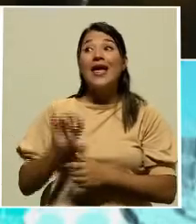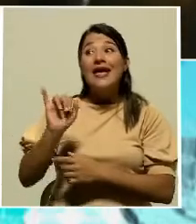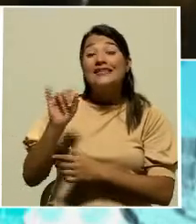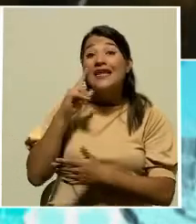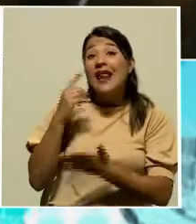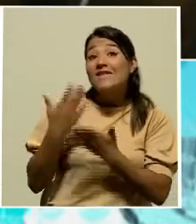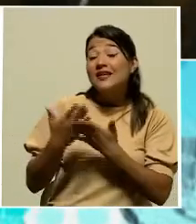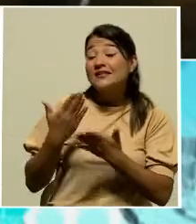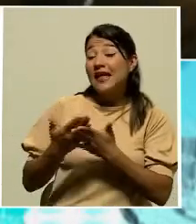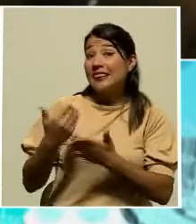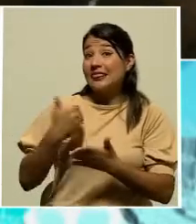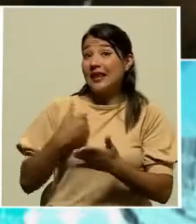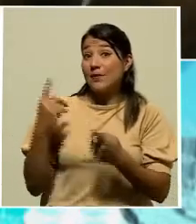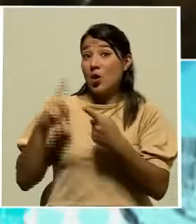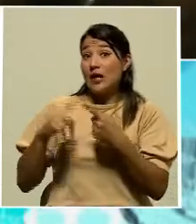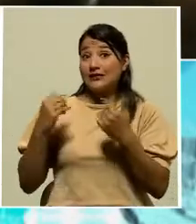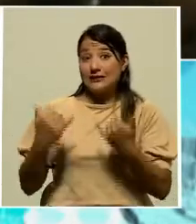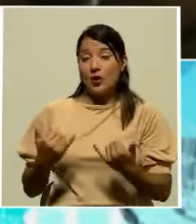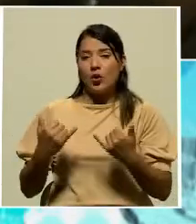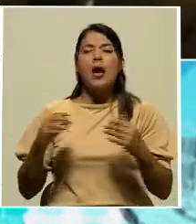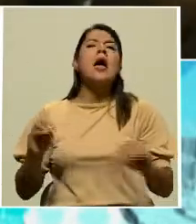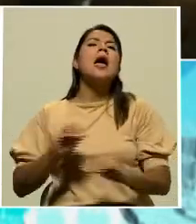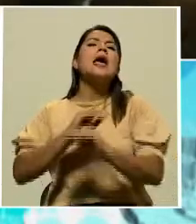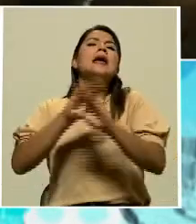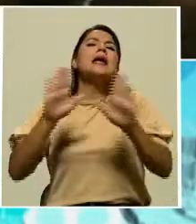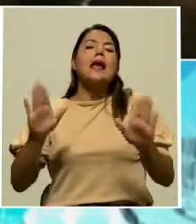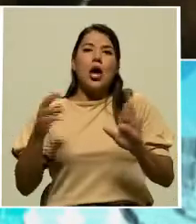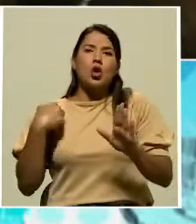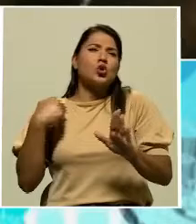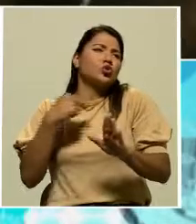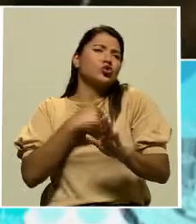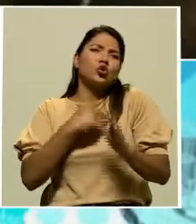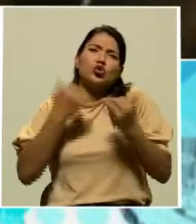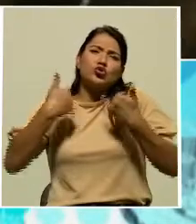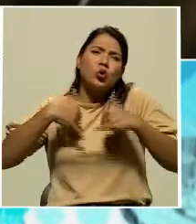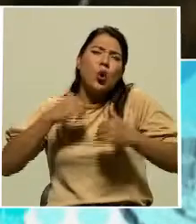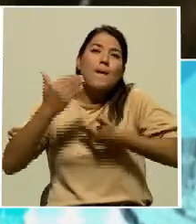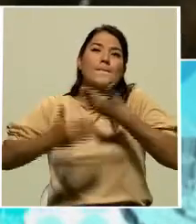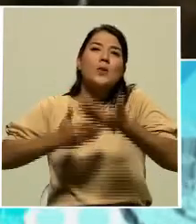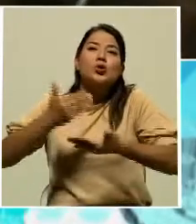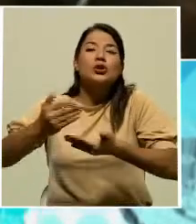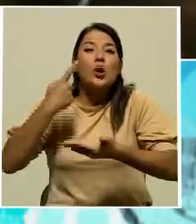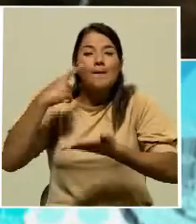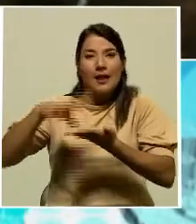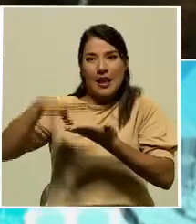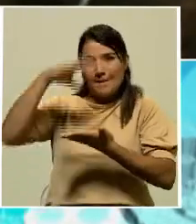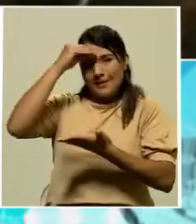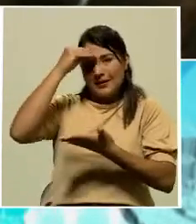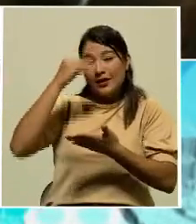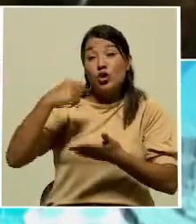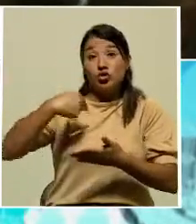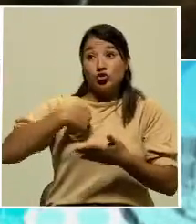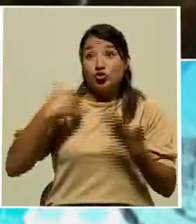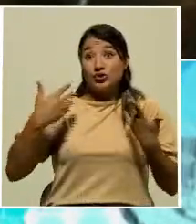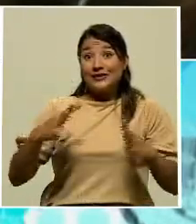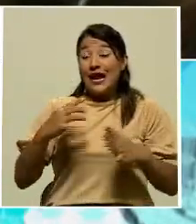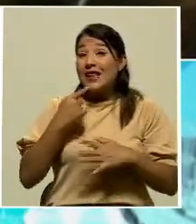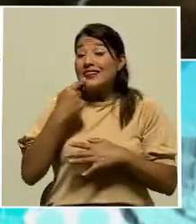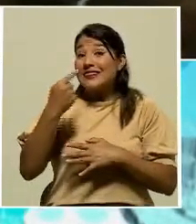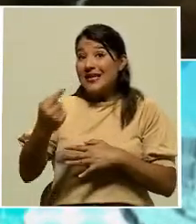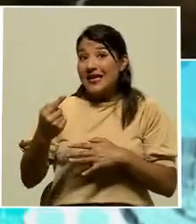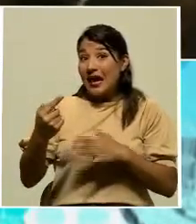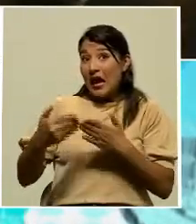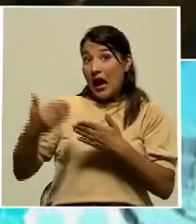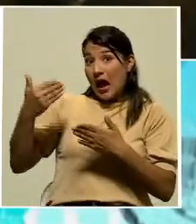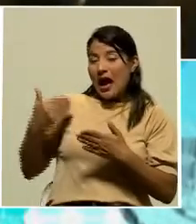tenemos hoy. Claro, don Ernesto, estamos aprendiendo. Lo más importante, porque yo hablé al inicio, ¿no? Tenemos